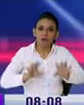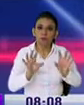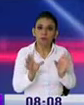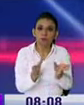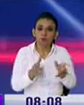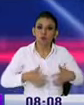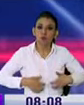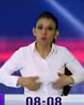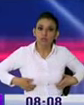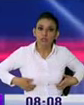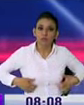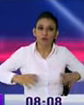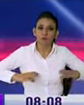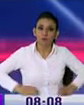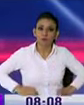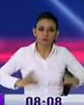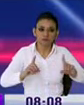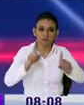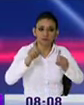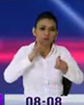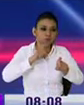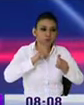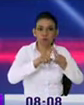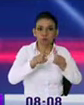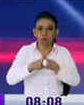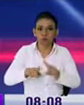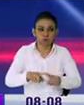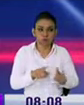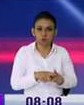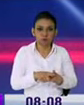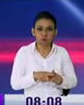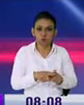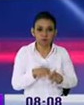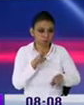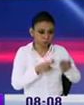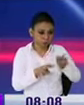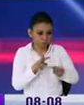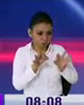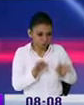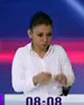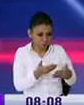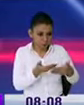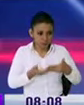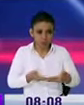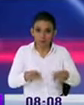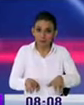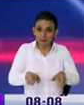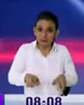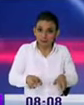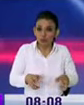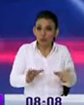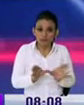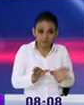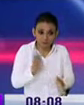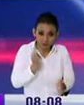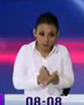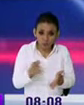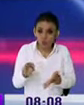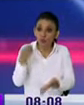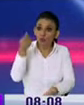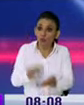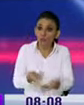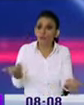costillas, y que obviamente no pudieron ser avaladas a través de la documentación legal que nos certifique su procedencia y que